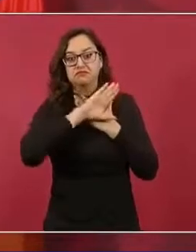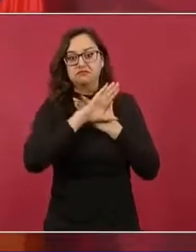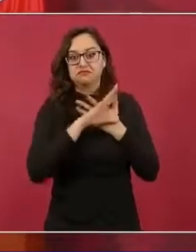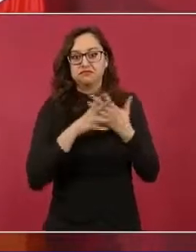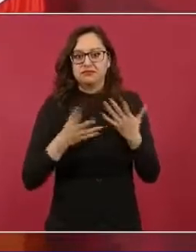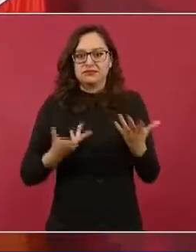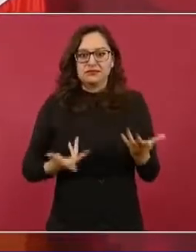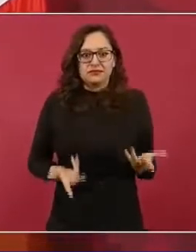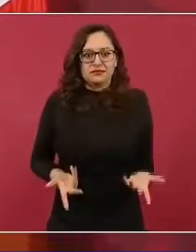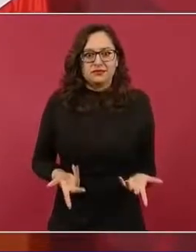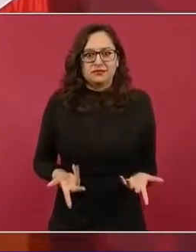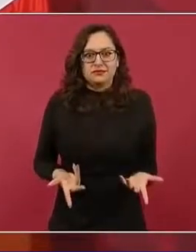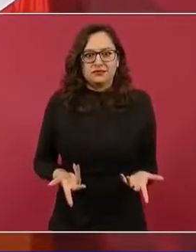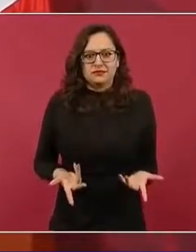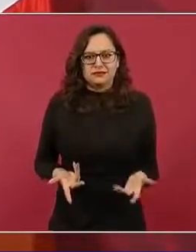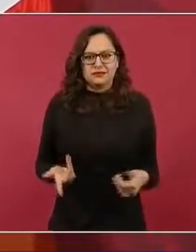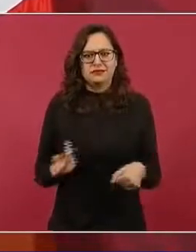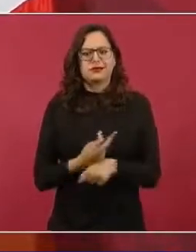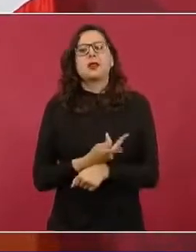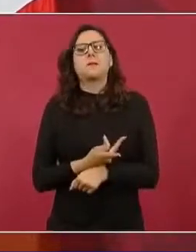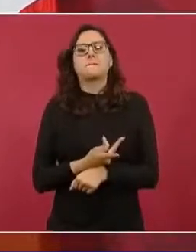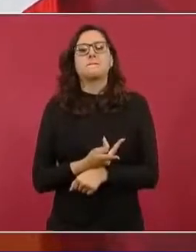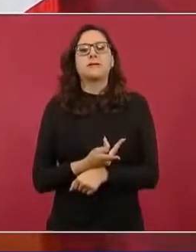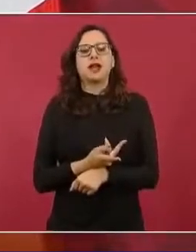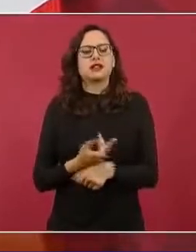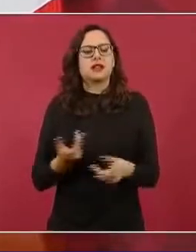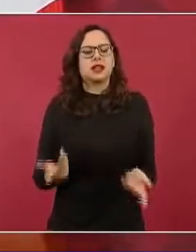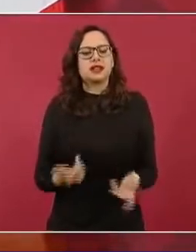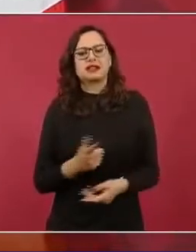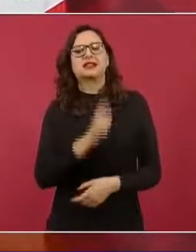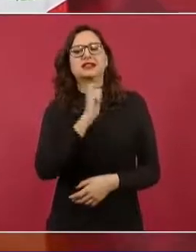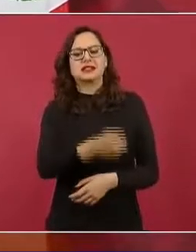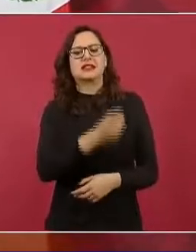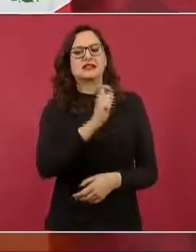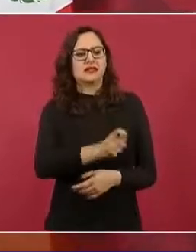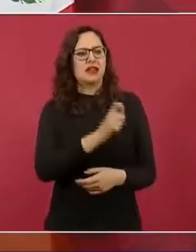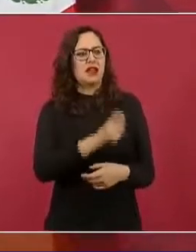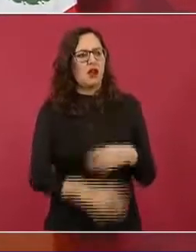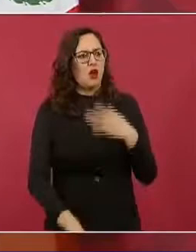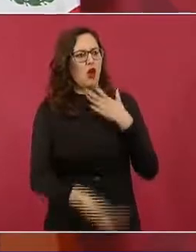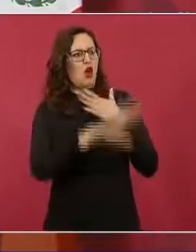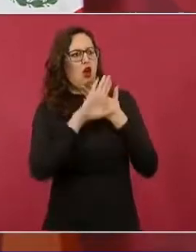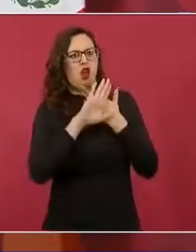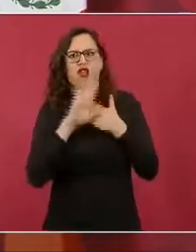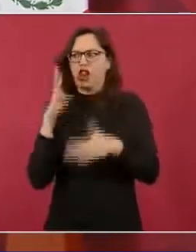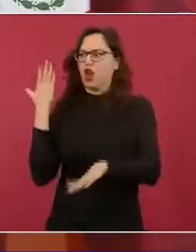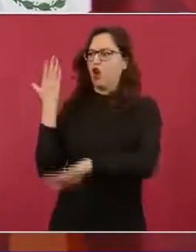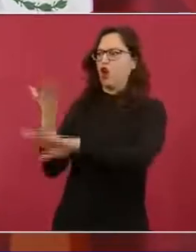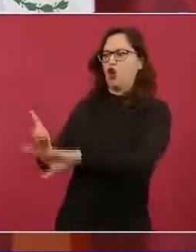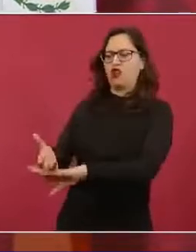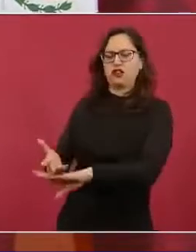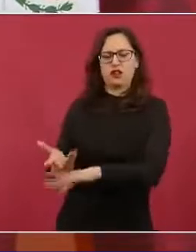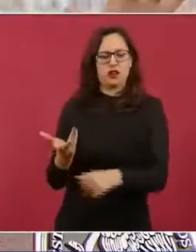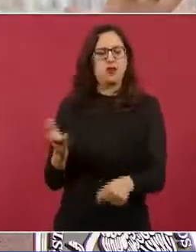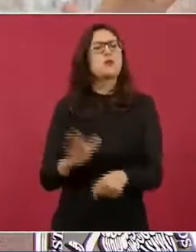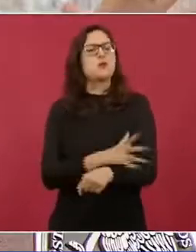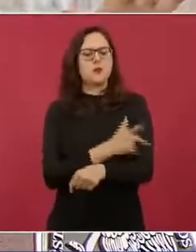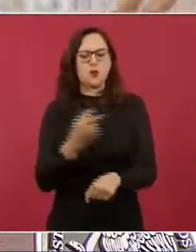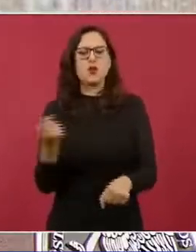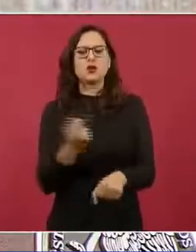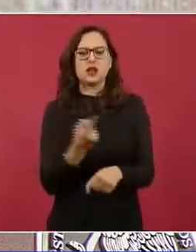pues es que quieren que ese